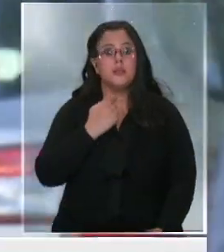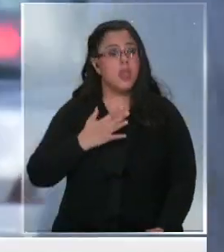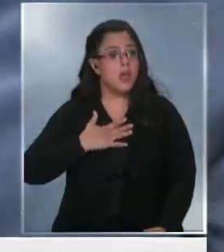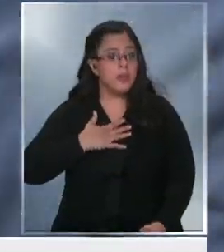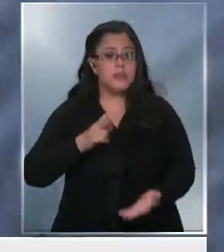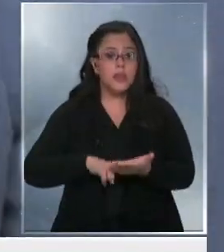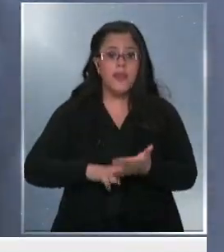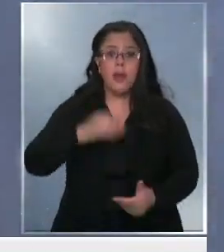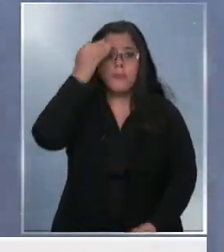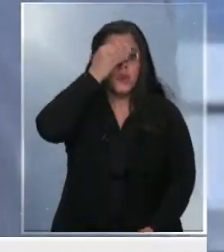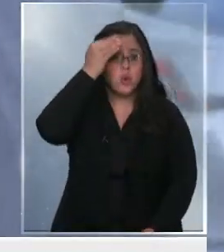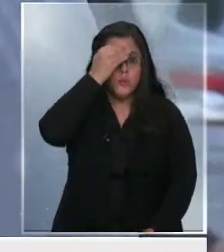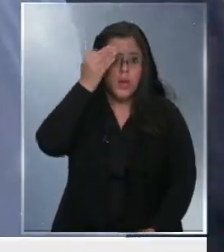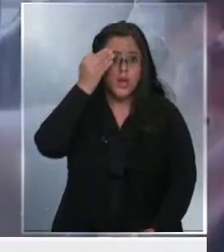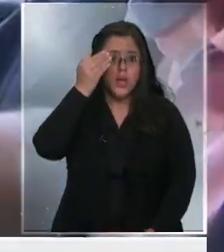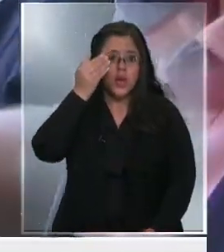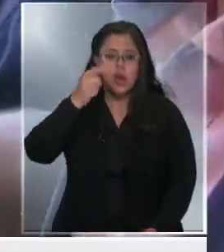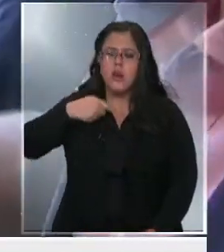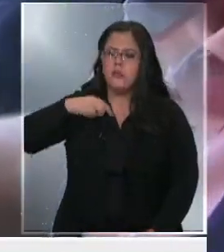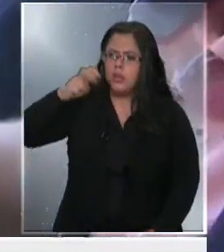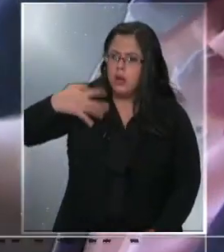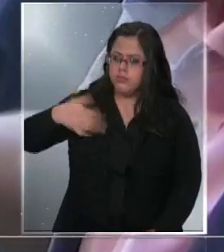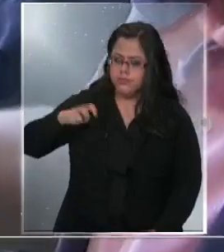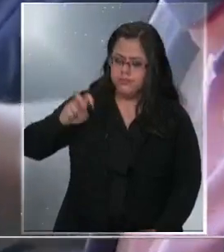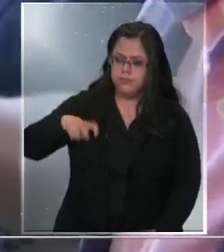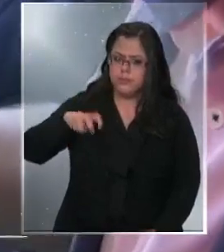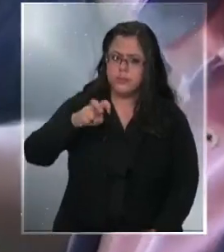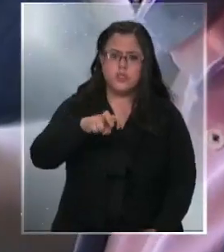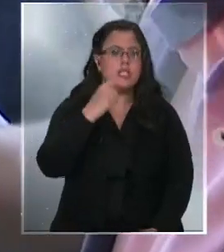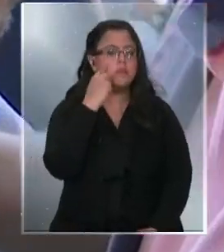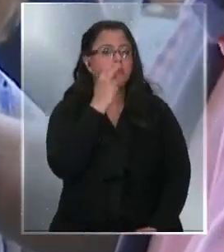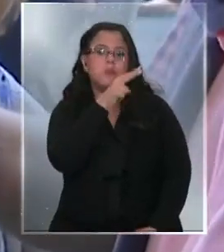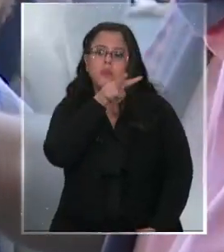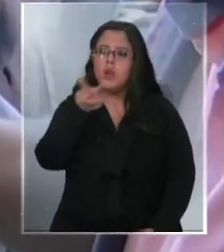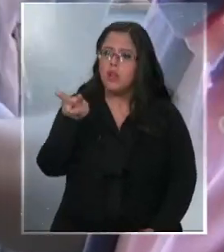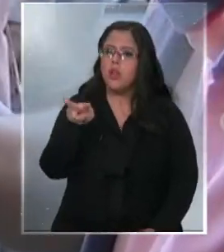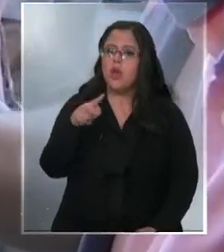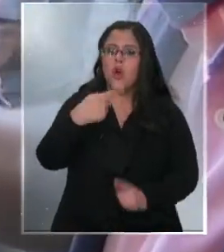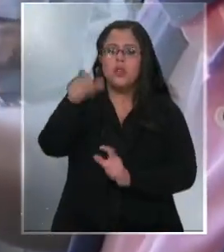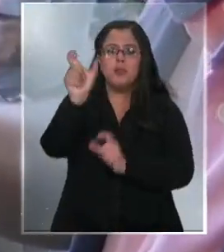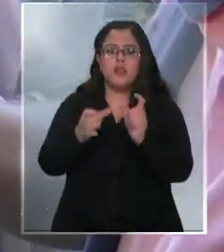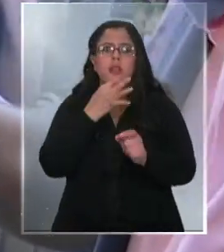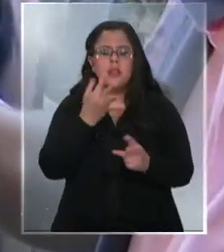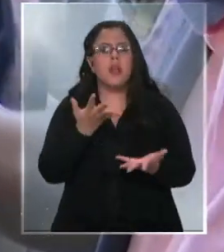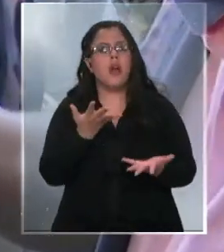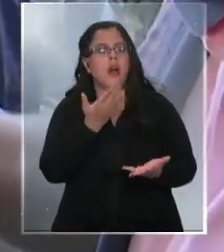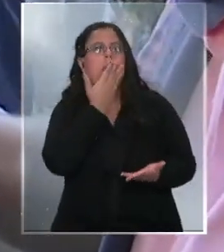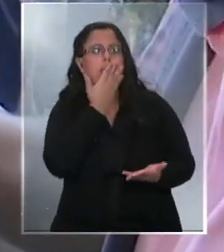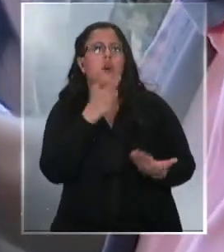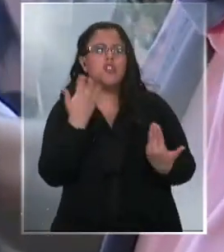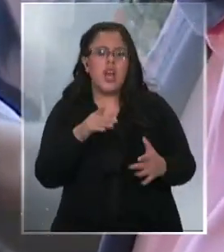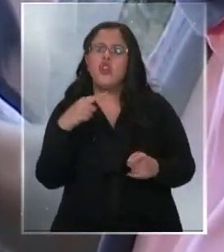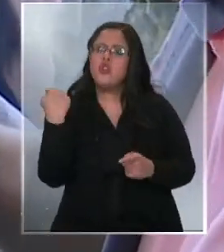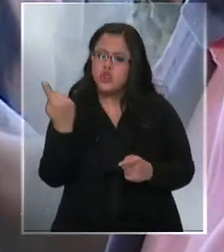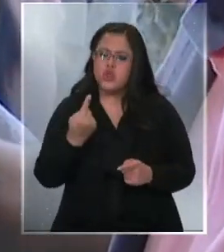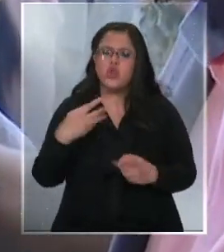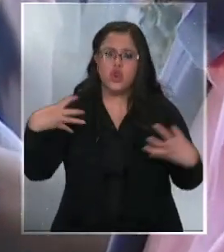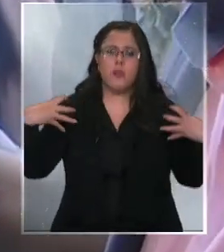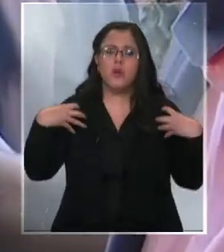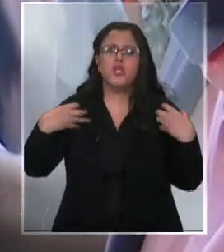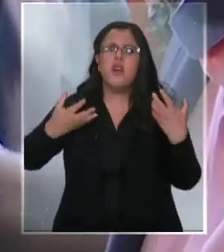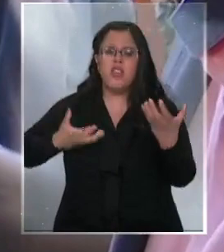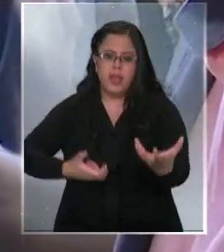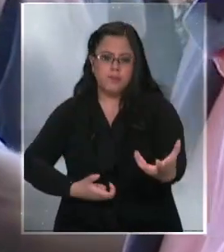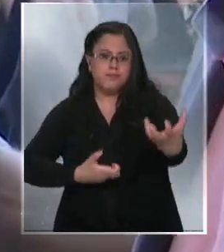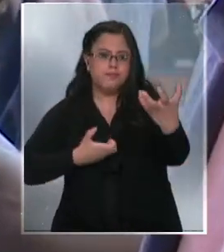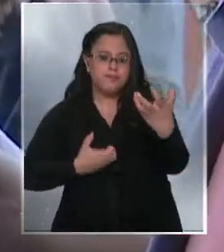preocupada es que en el recorrido hoy día ya mucha gente me dijo ya tenemos que empezar a armarnos nosotros. Eso es lo que está pasando. O sea que está